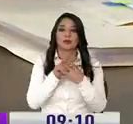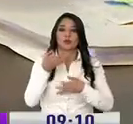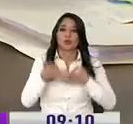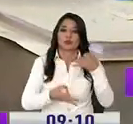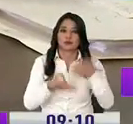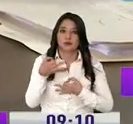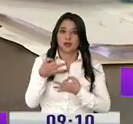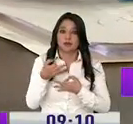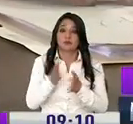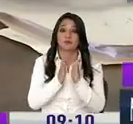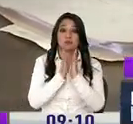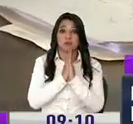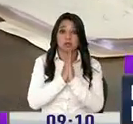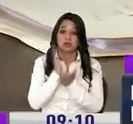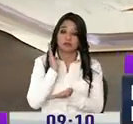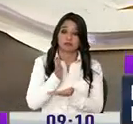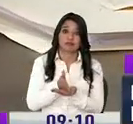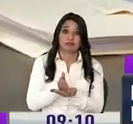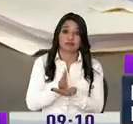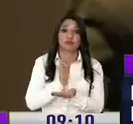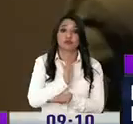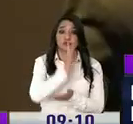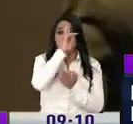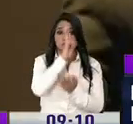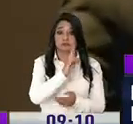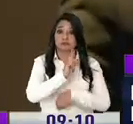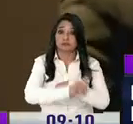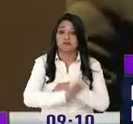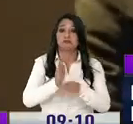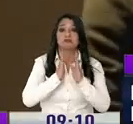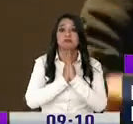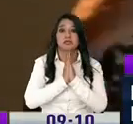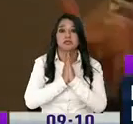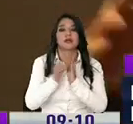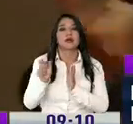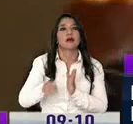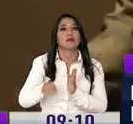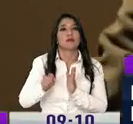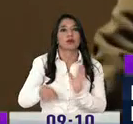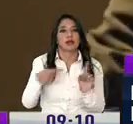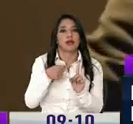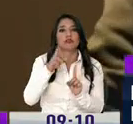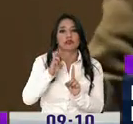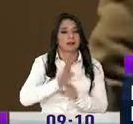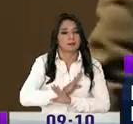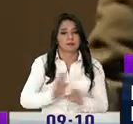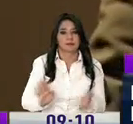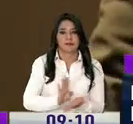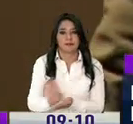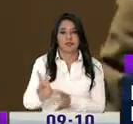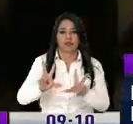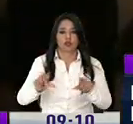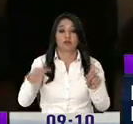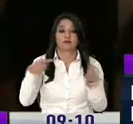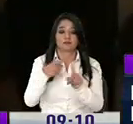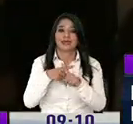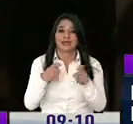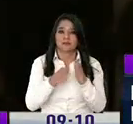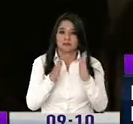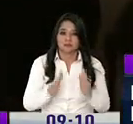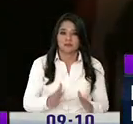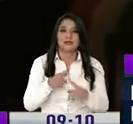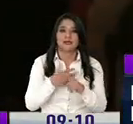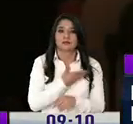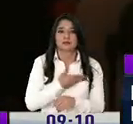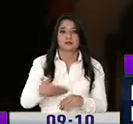negó el pedido de revocatoria de las medidas cautelares que habría solicitado la defensa de Ramiro González, exministro y